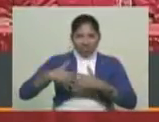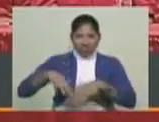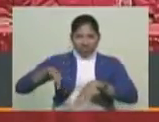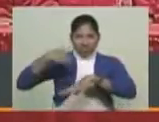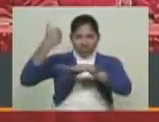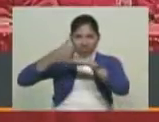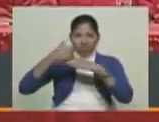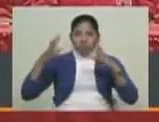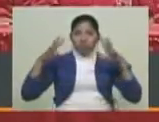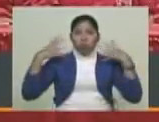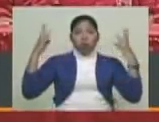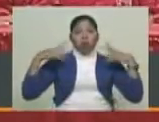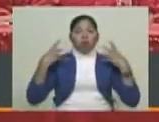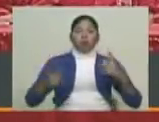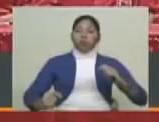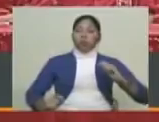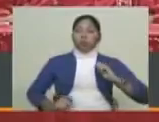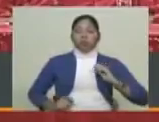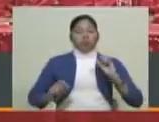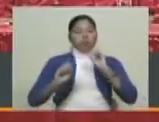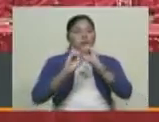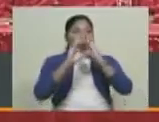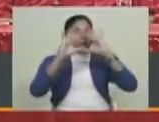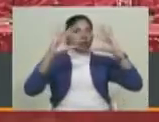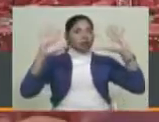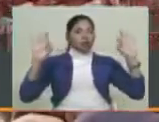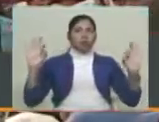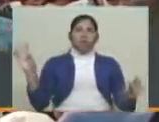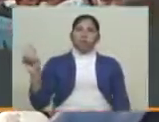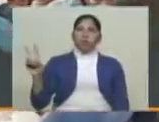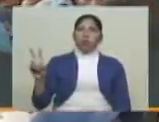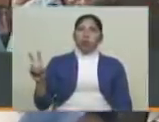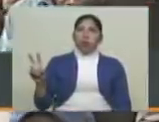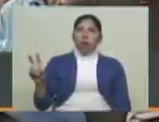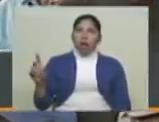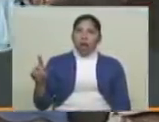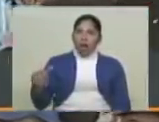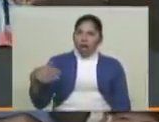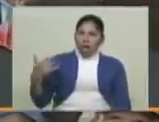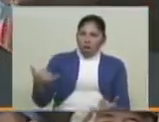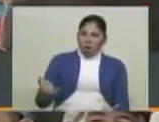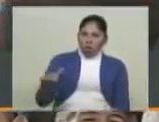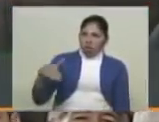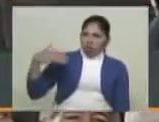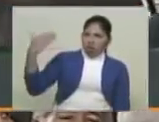Bueno, Antonio Ledesma parece que lo nombraron ahora presidente afuera.